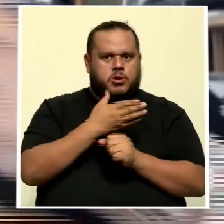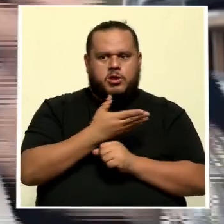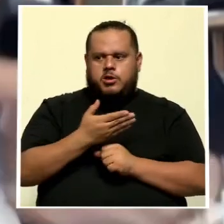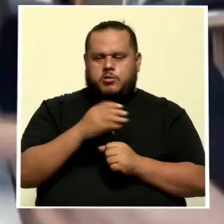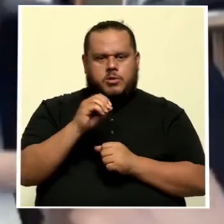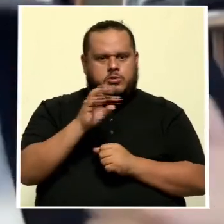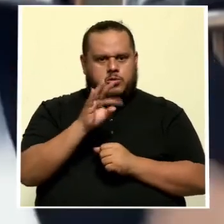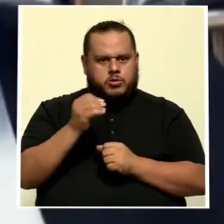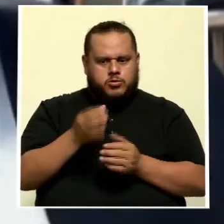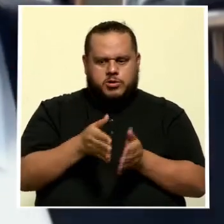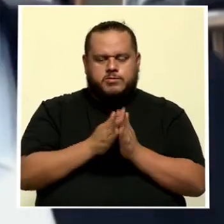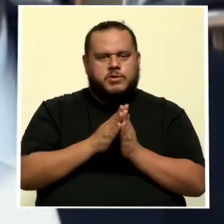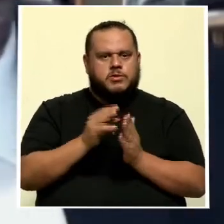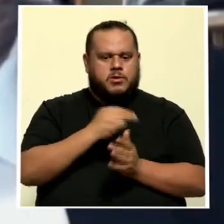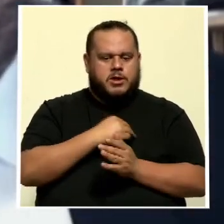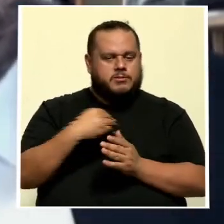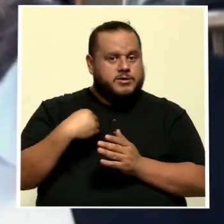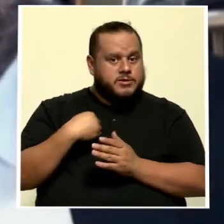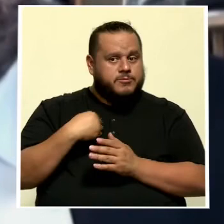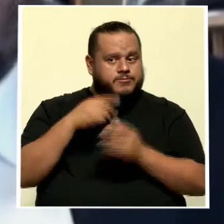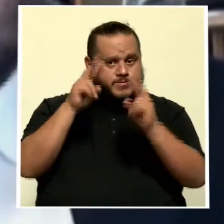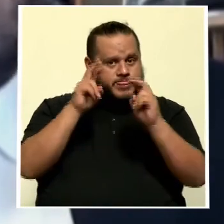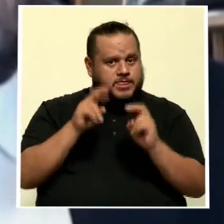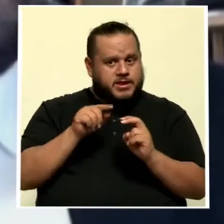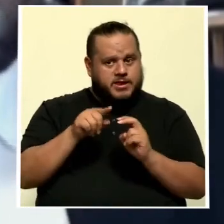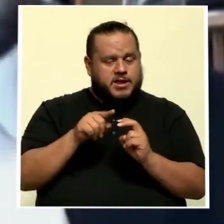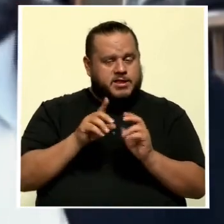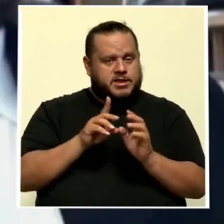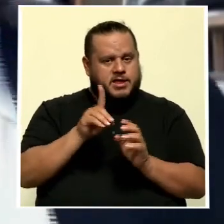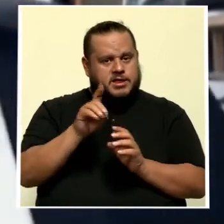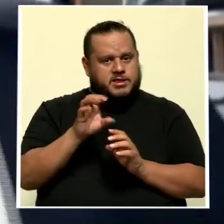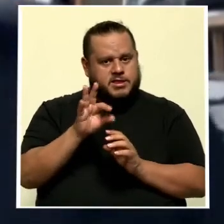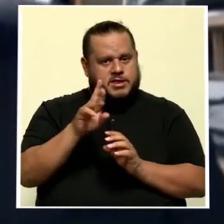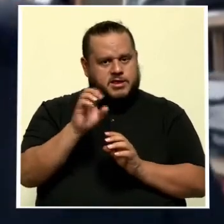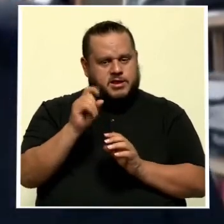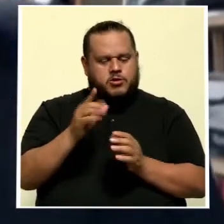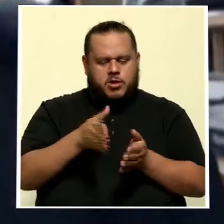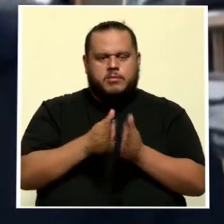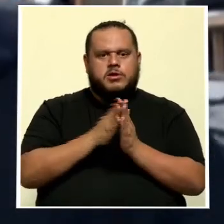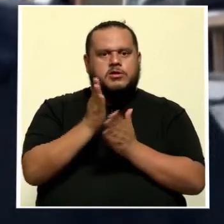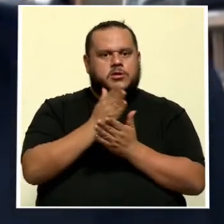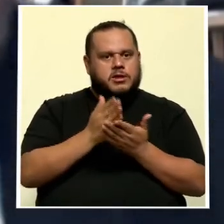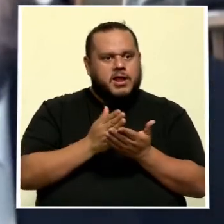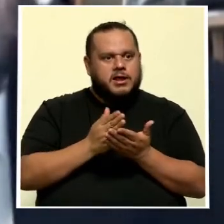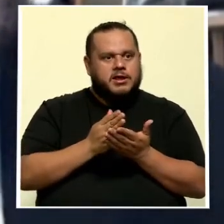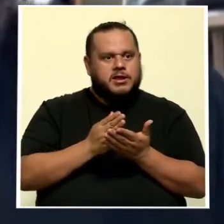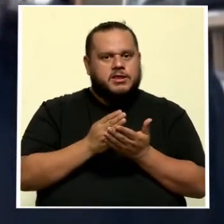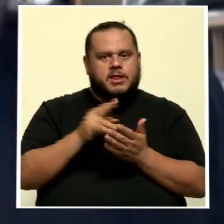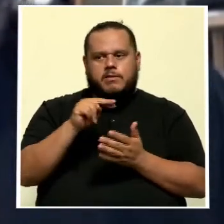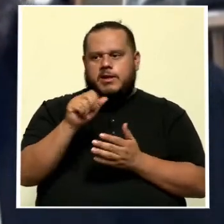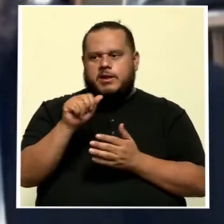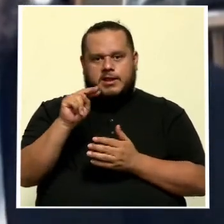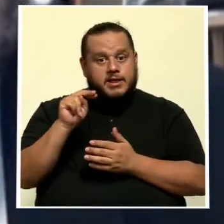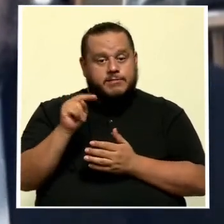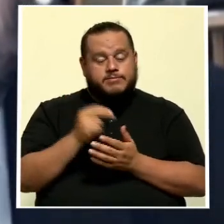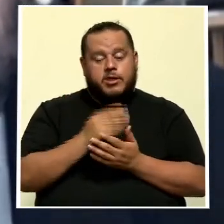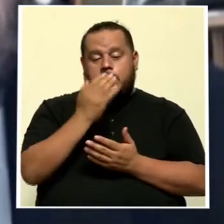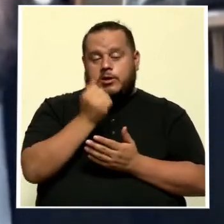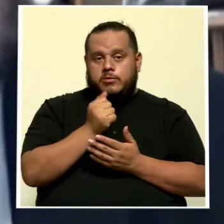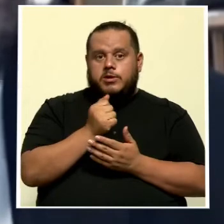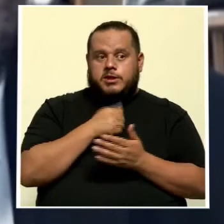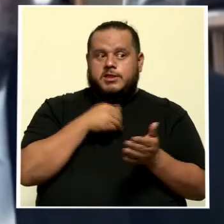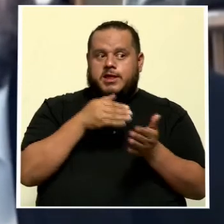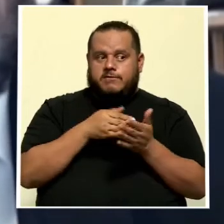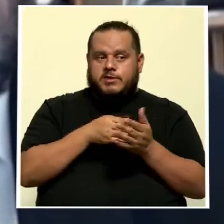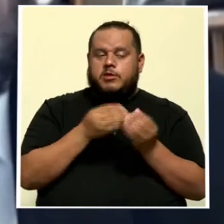pidió al ministerio que examinara este decreto a petición de alguien que estaba en la NAMI, ¿verdad? Porque estaba afectando